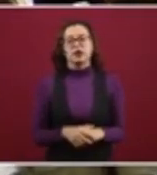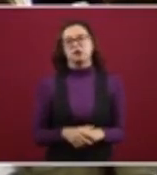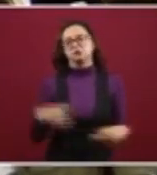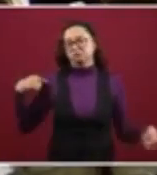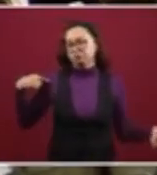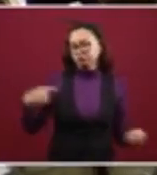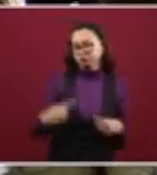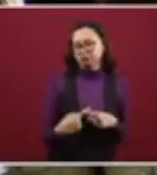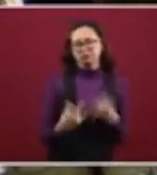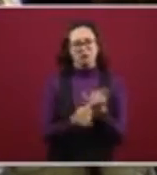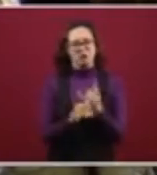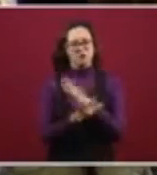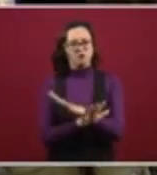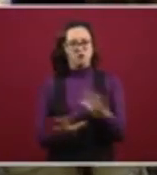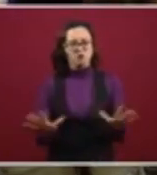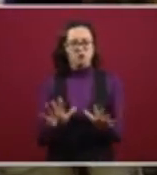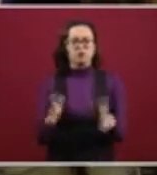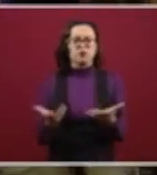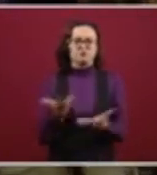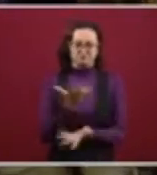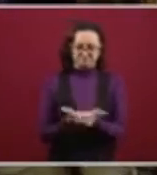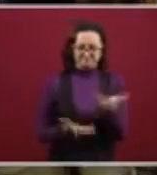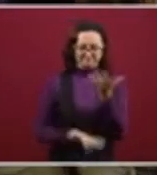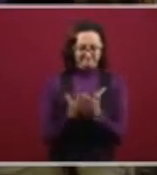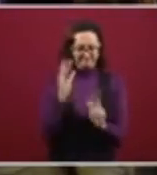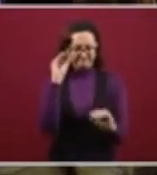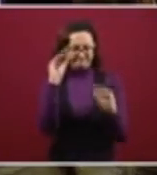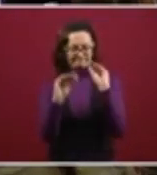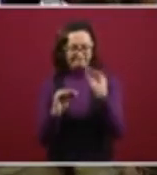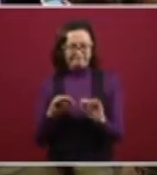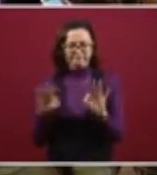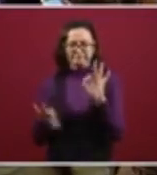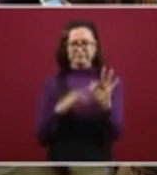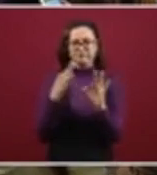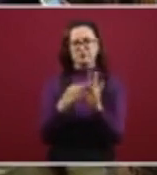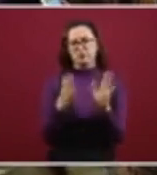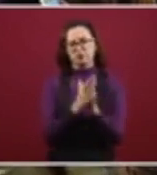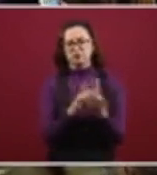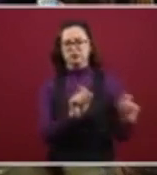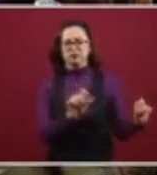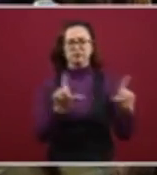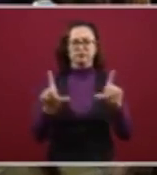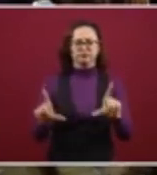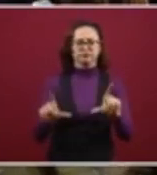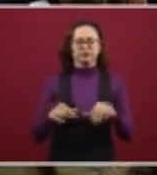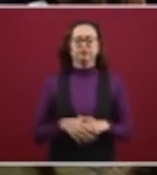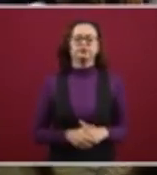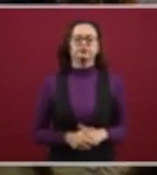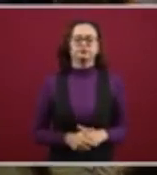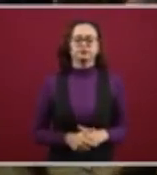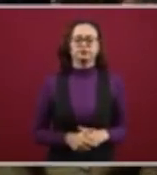esta importante actividad, como ya se ha señalado. Si me pasan la primera gráfica, por favor.